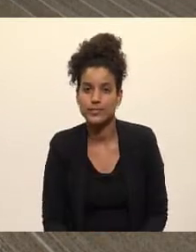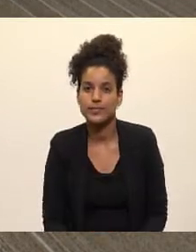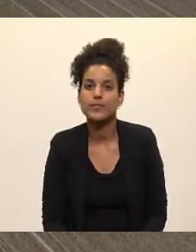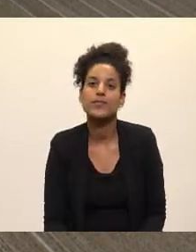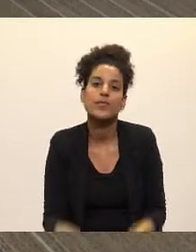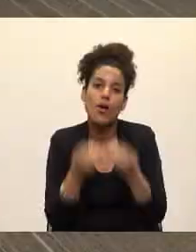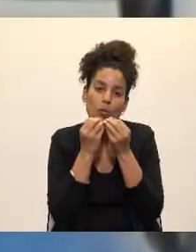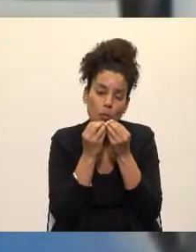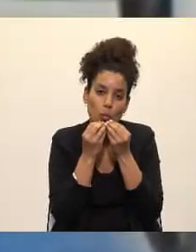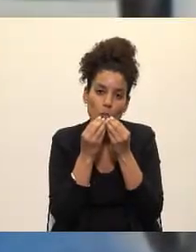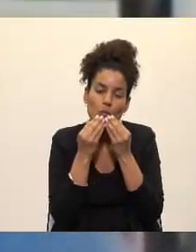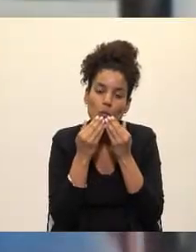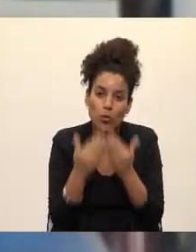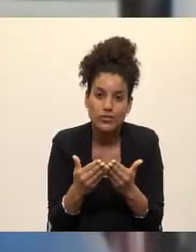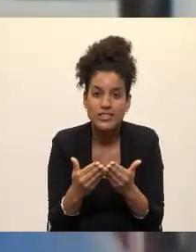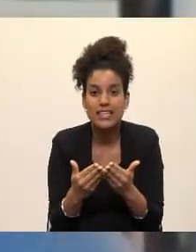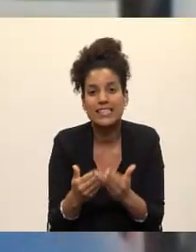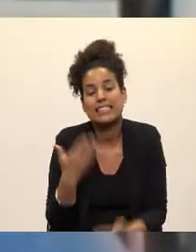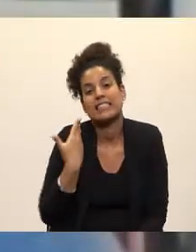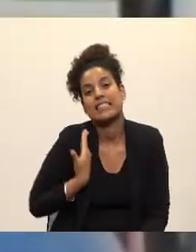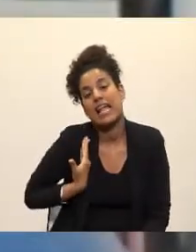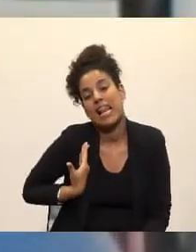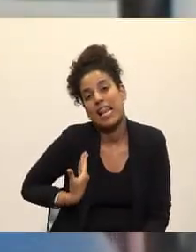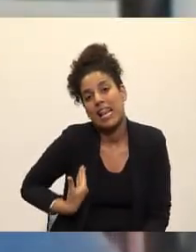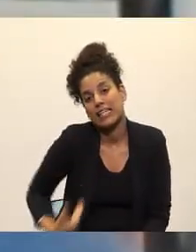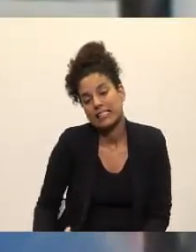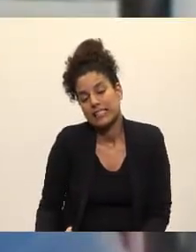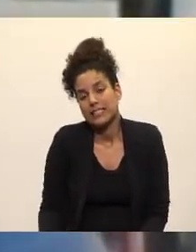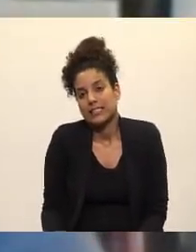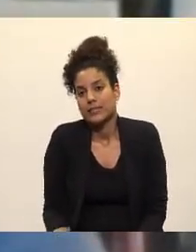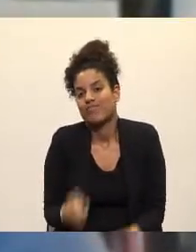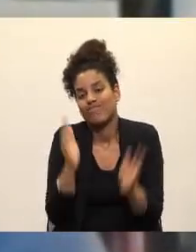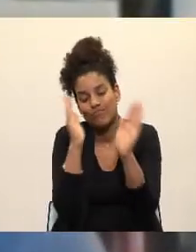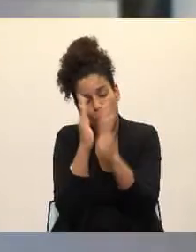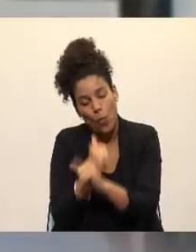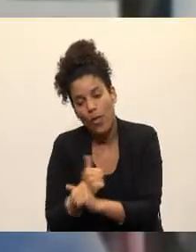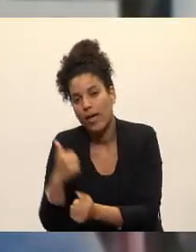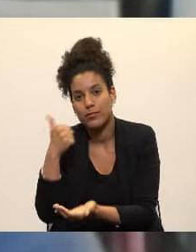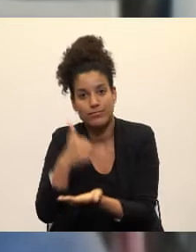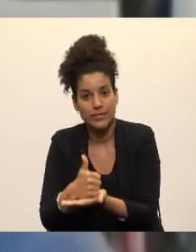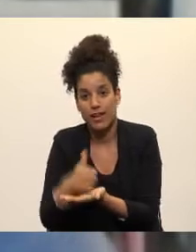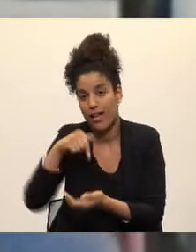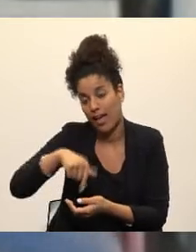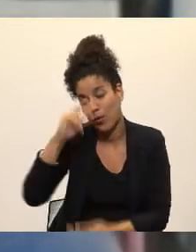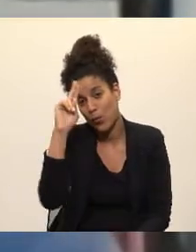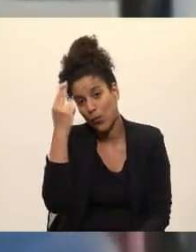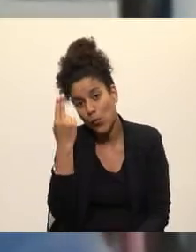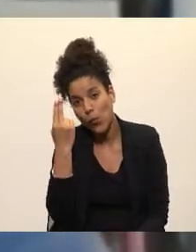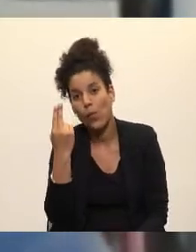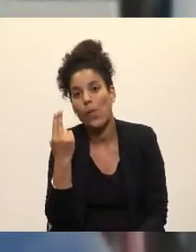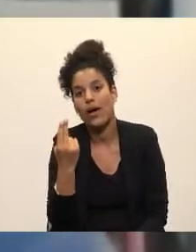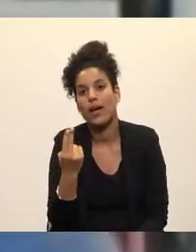Muchísimas gracias. Lástima que no estamos del otro lado de la orilla. Por